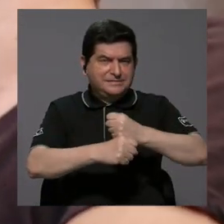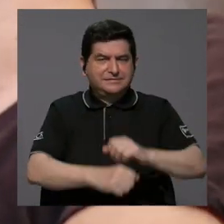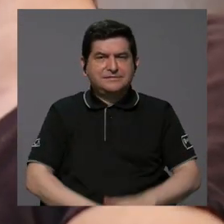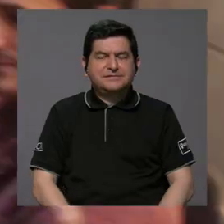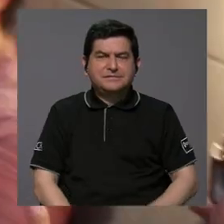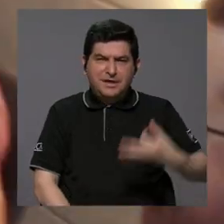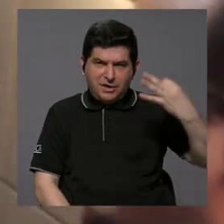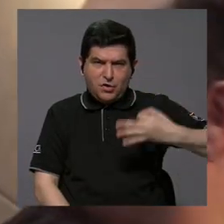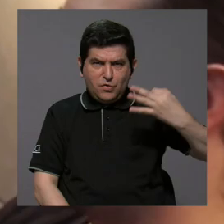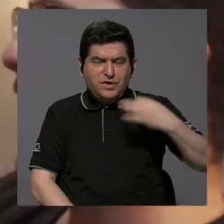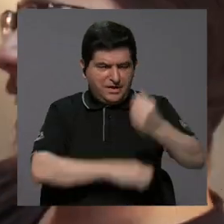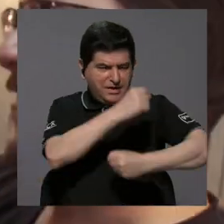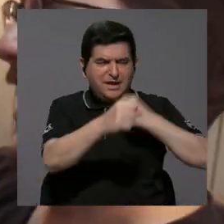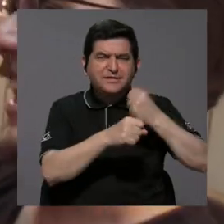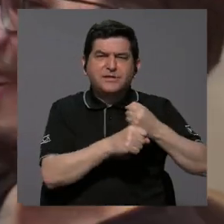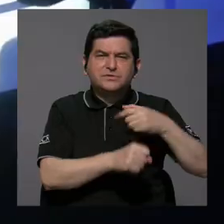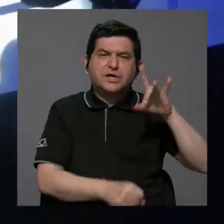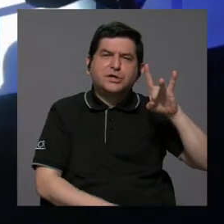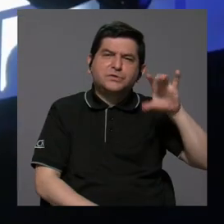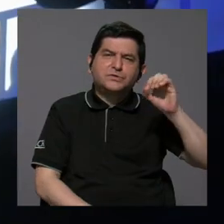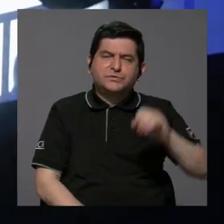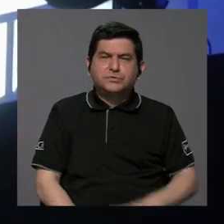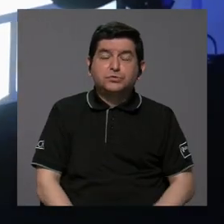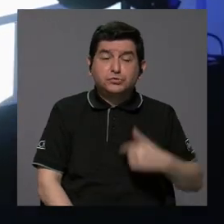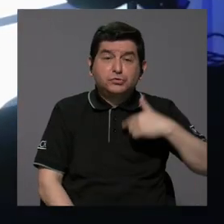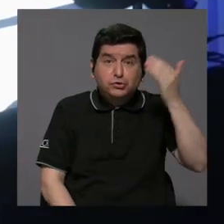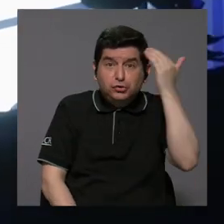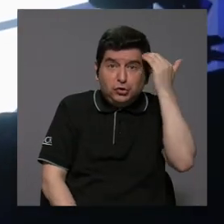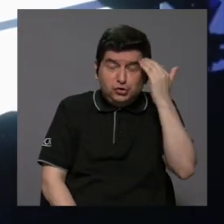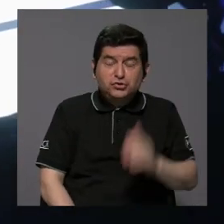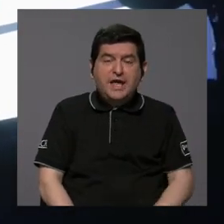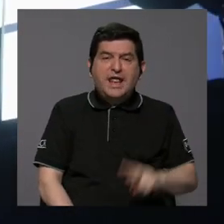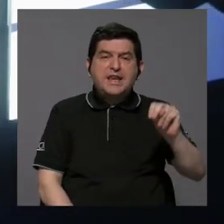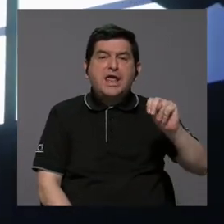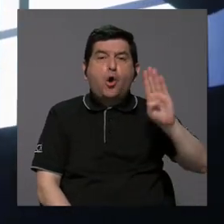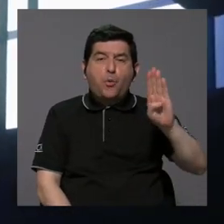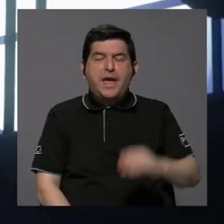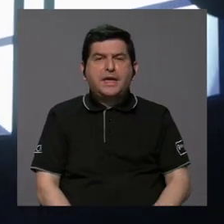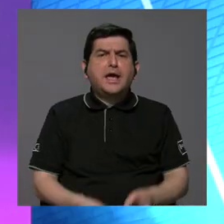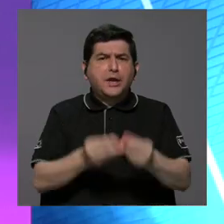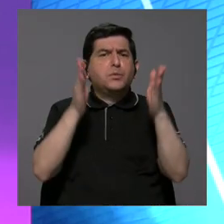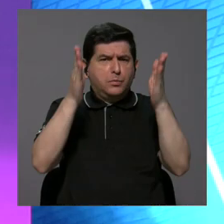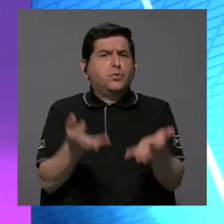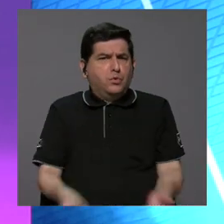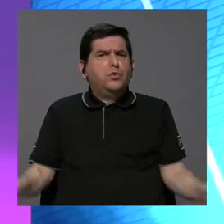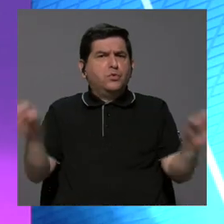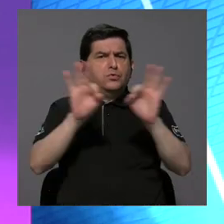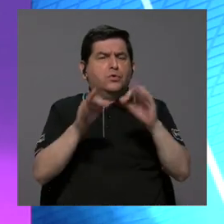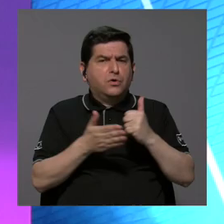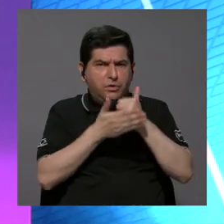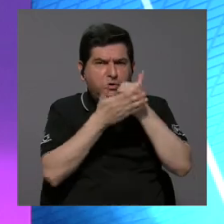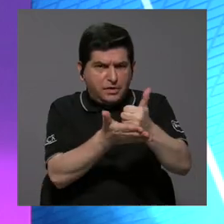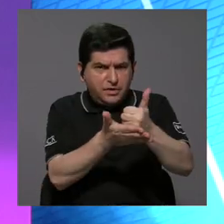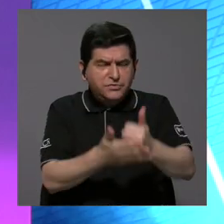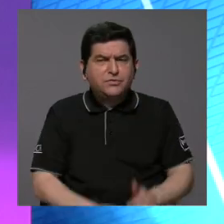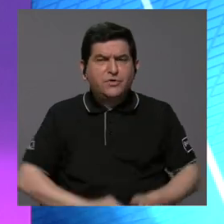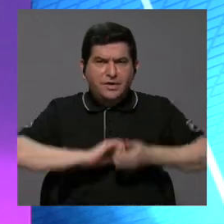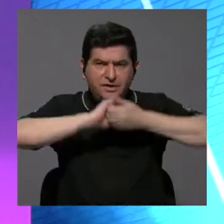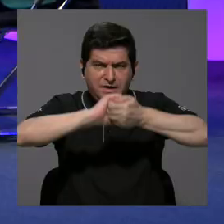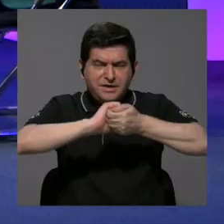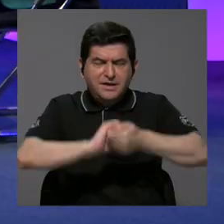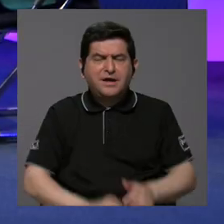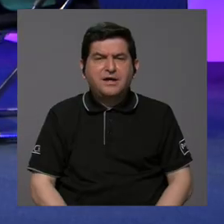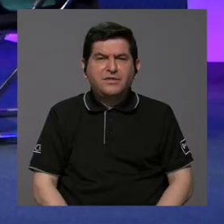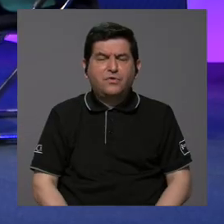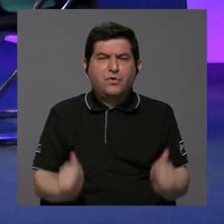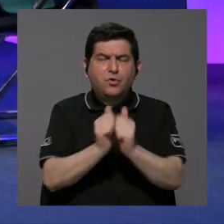originalmente en los años 80s sé que por ejemplo Don único Baker fue un gran productor y colaboró en Alianza con